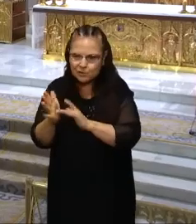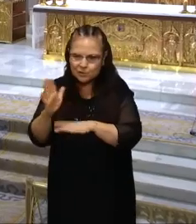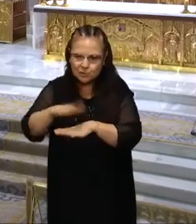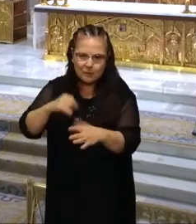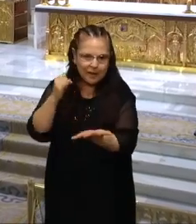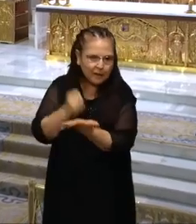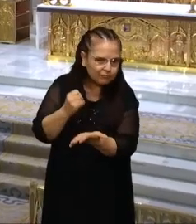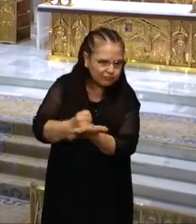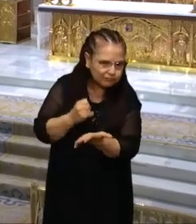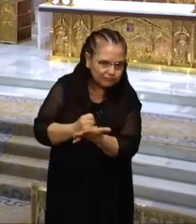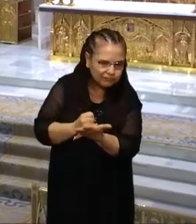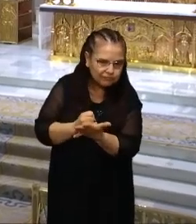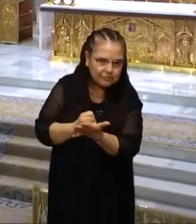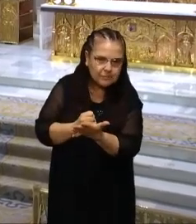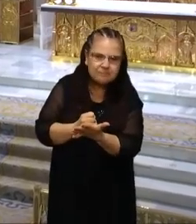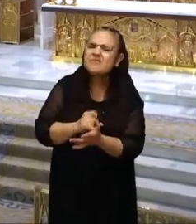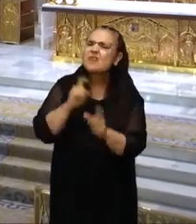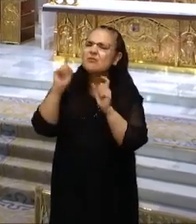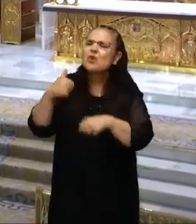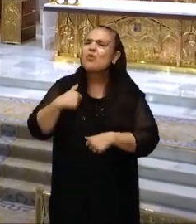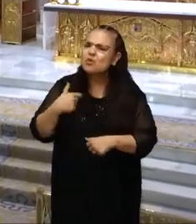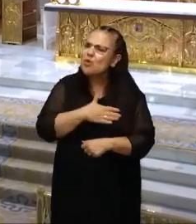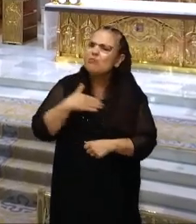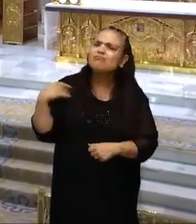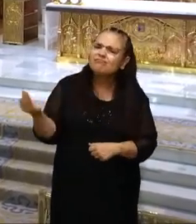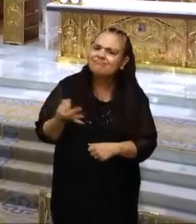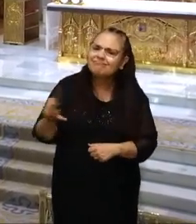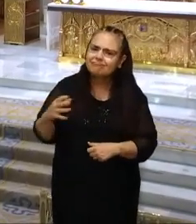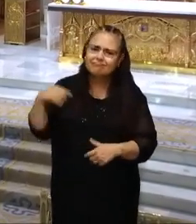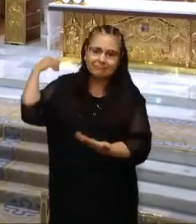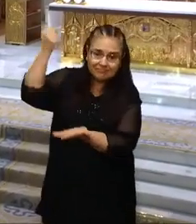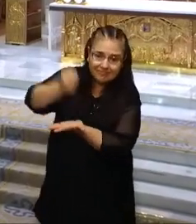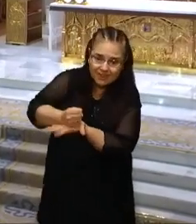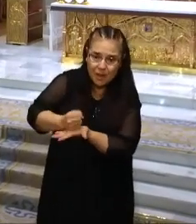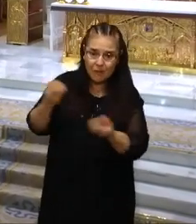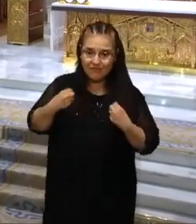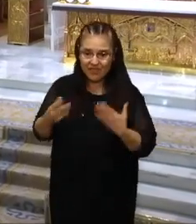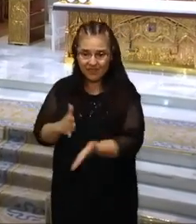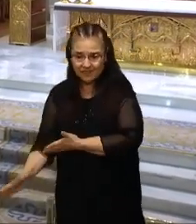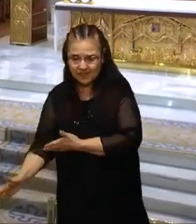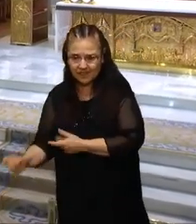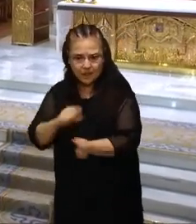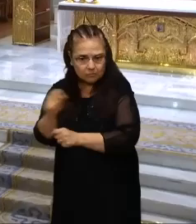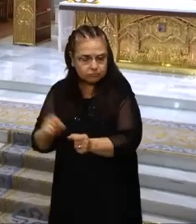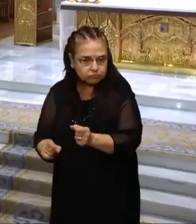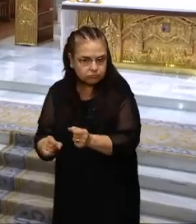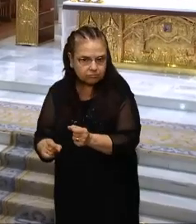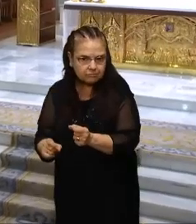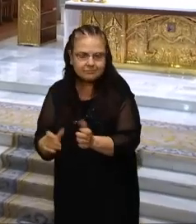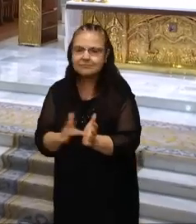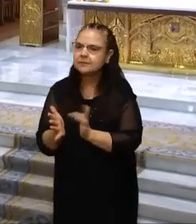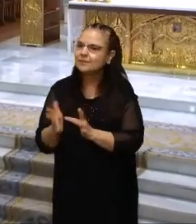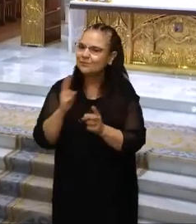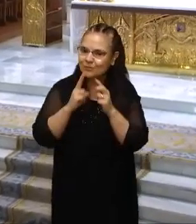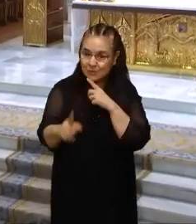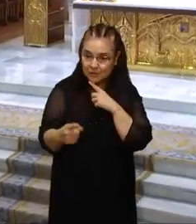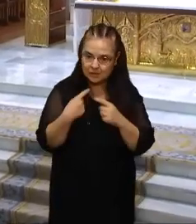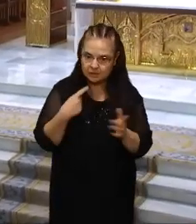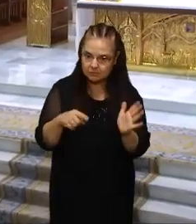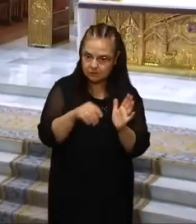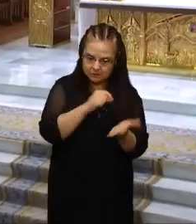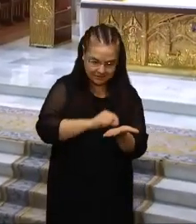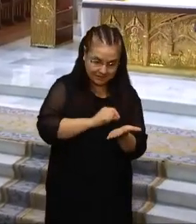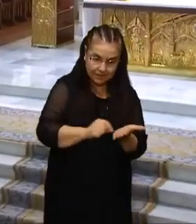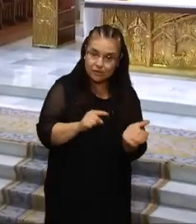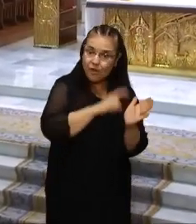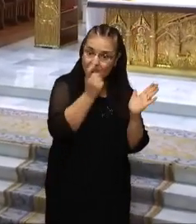Maestro, ¿qué tengo que hacer para heredar la vida eterna? Él le dijo, ¿Qué está escrito en la